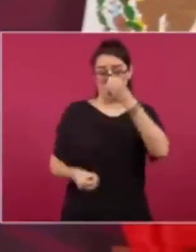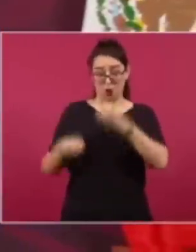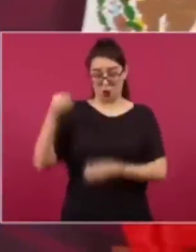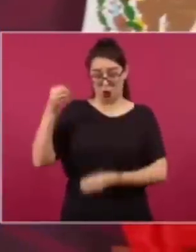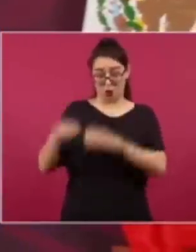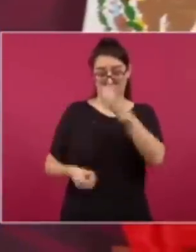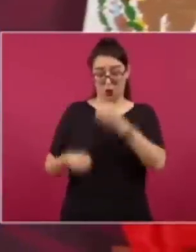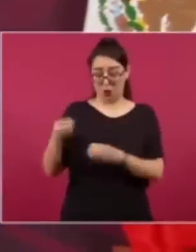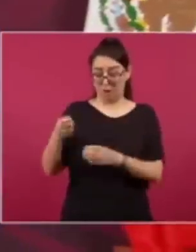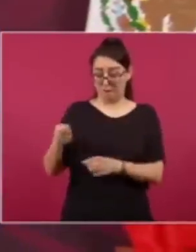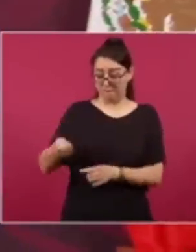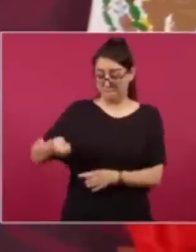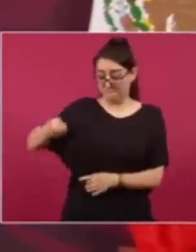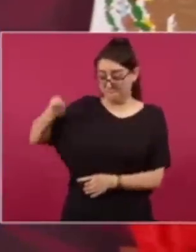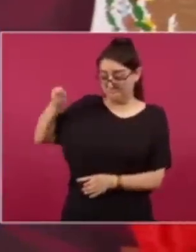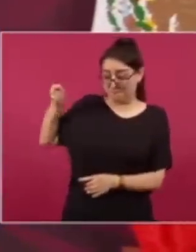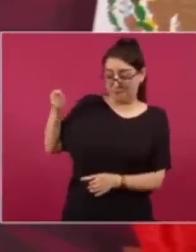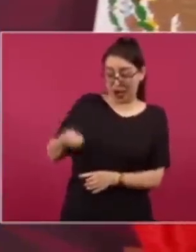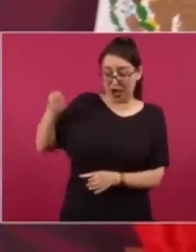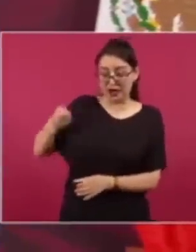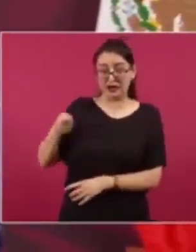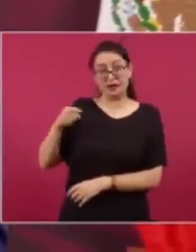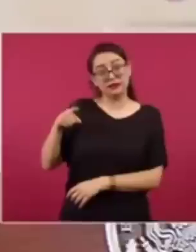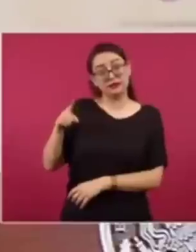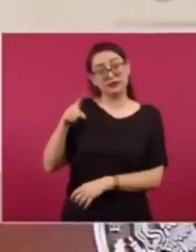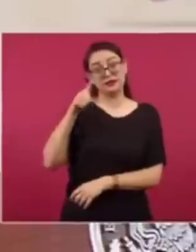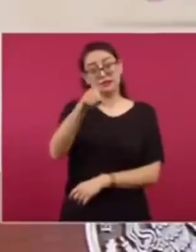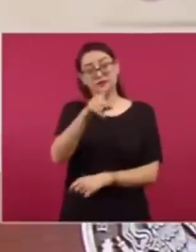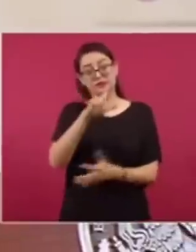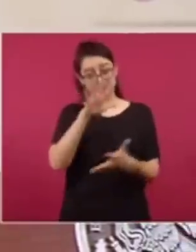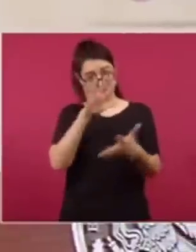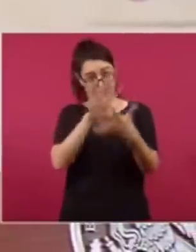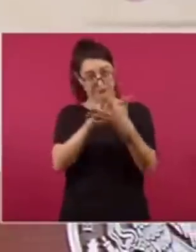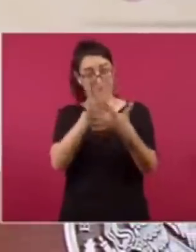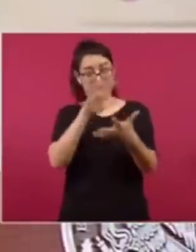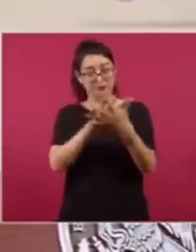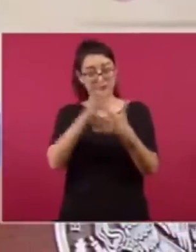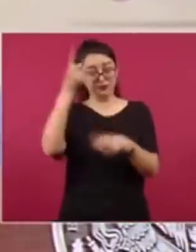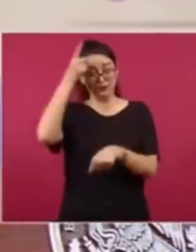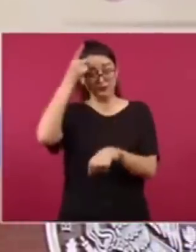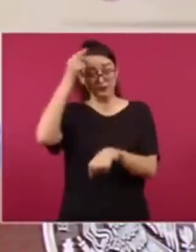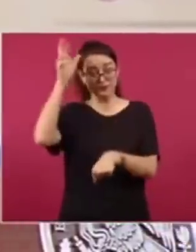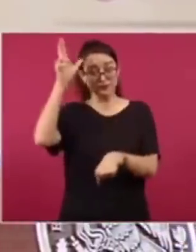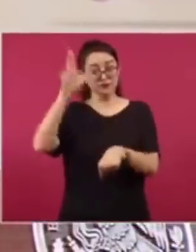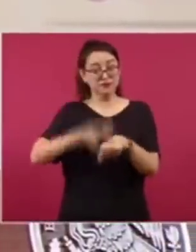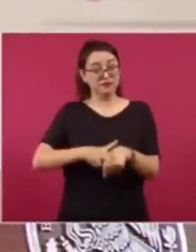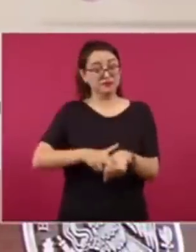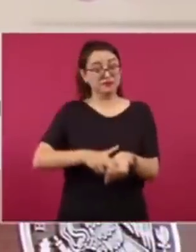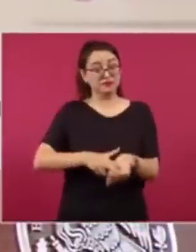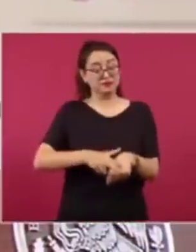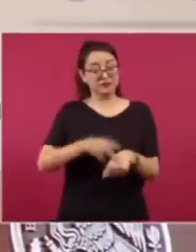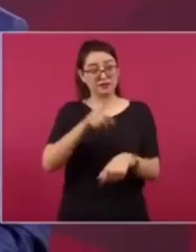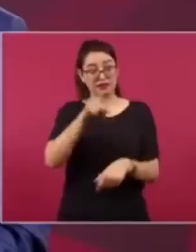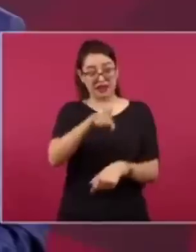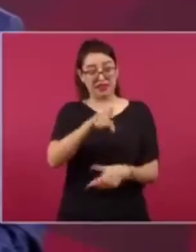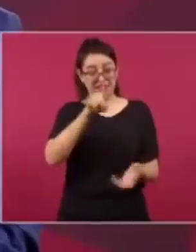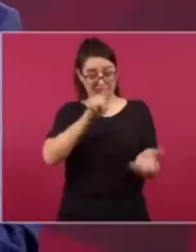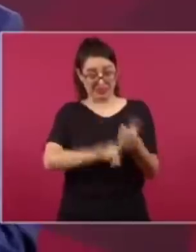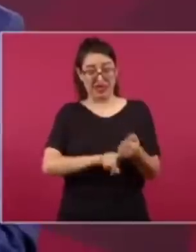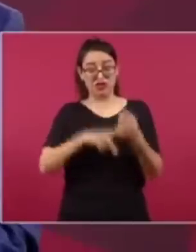al encargado de un reclusorio de que en tres horas fíjese